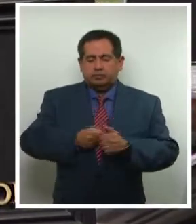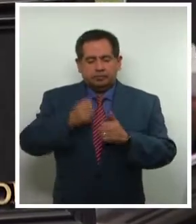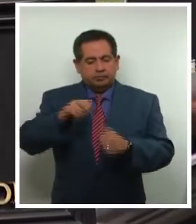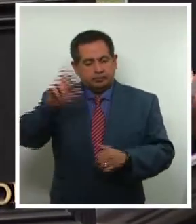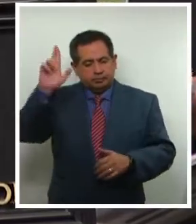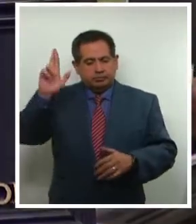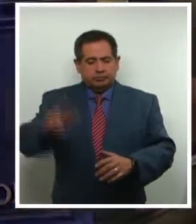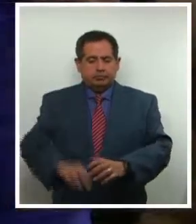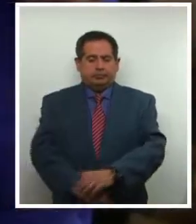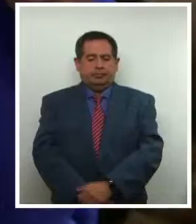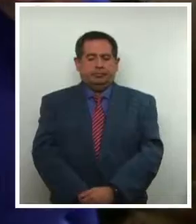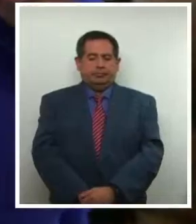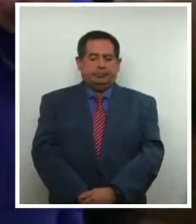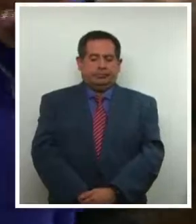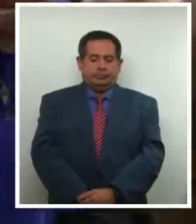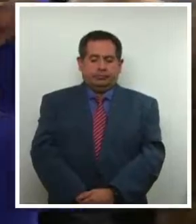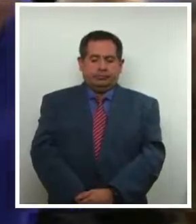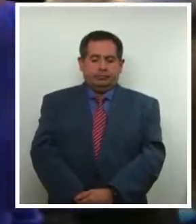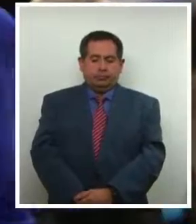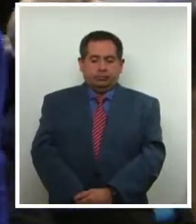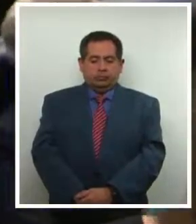sírvanse manifestarlo.